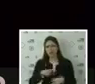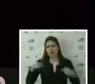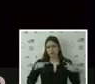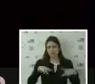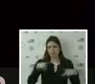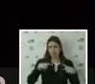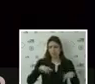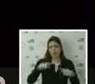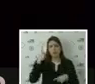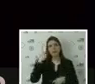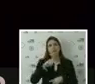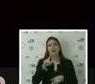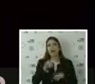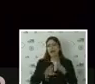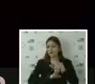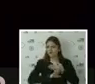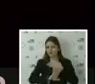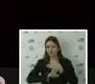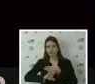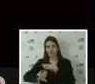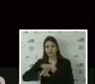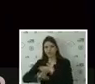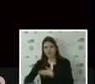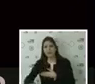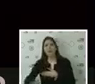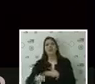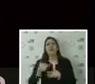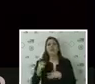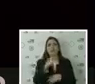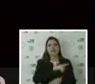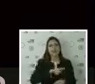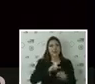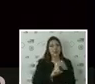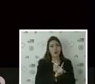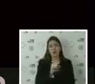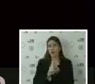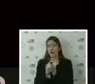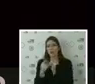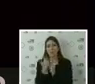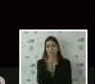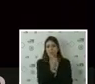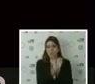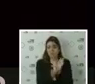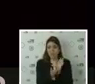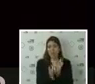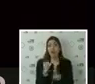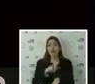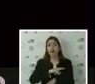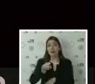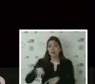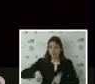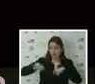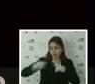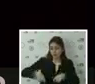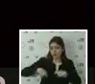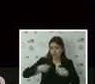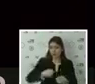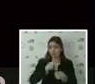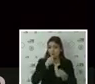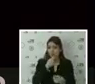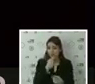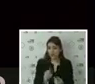para que evitemos y tratemos de aminorar estos efectos y que a las siguientes generaciones ya no tenga que ser